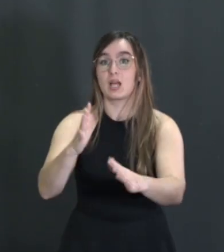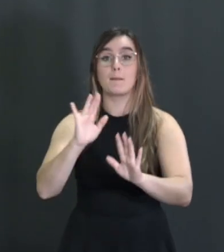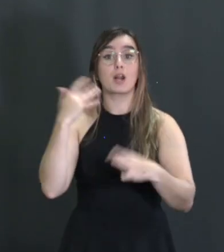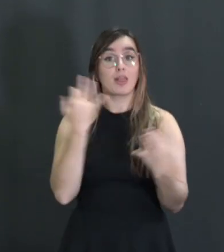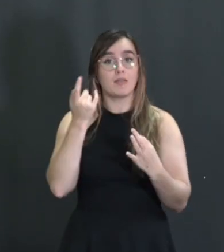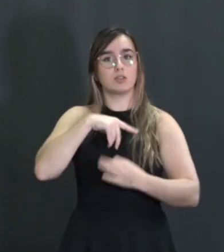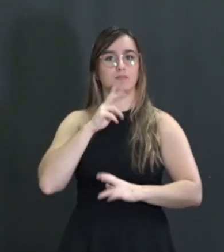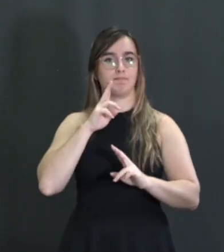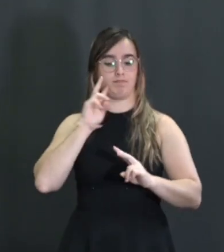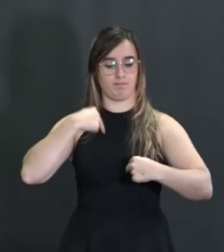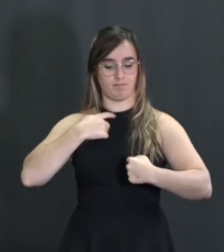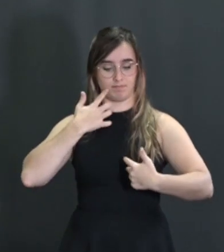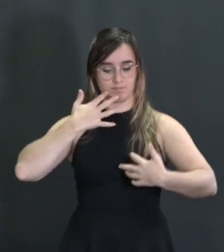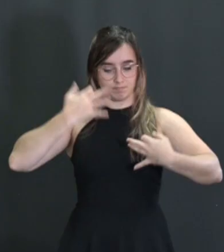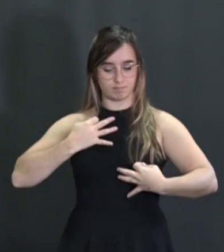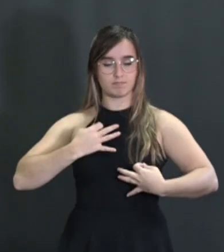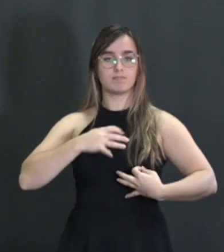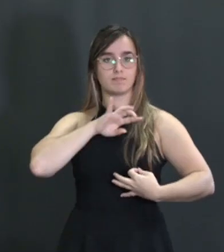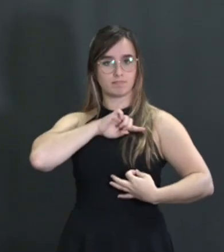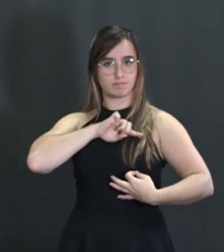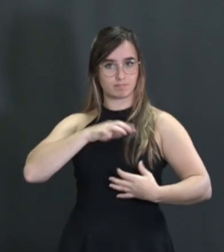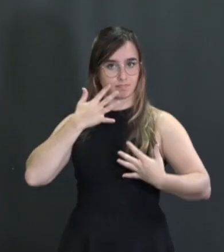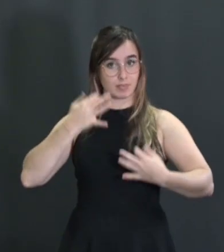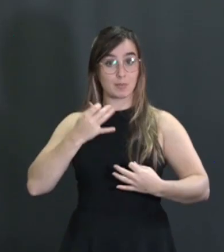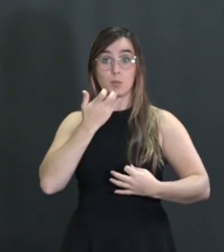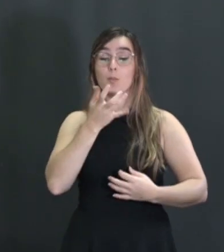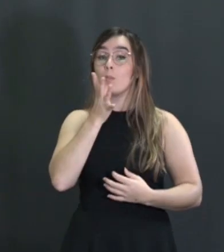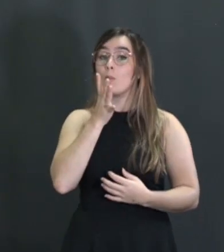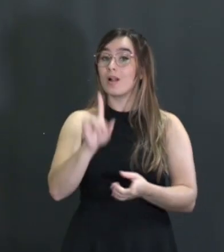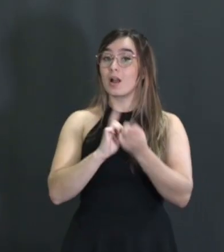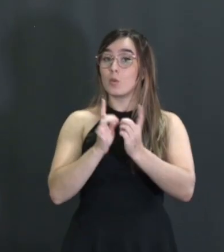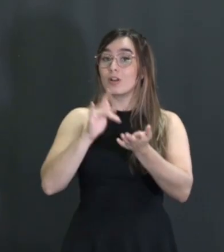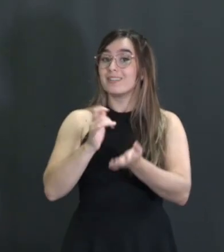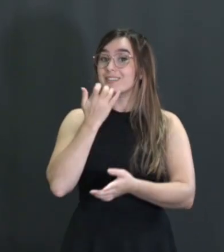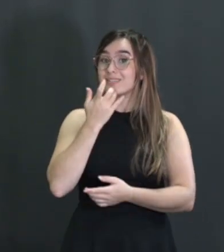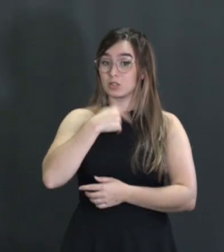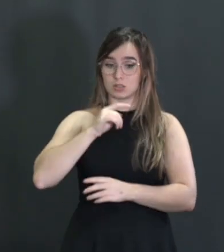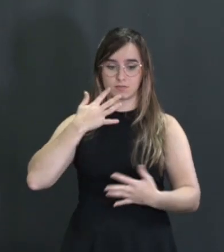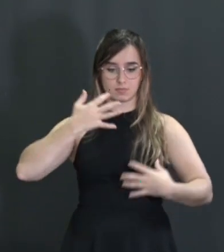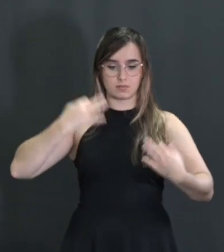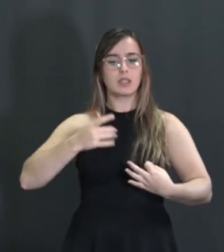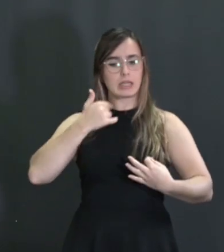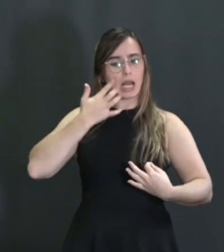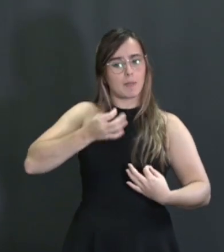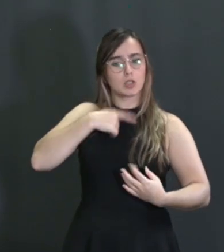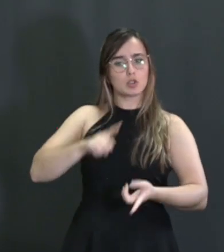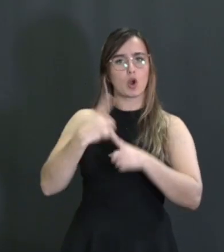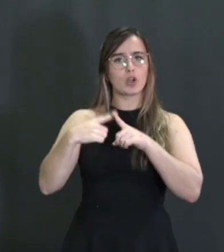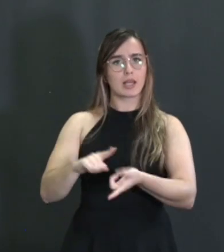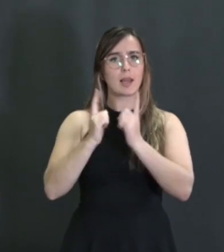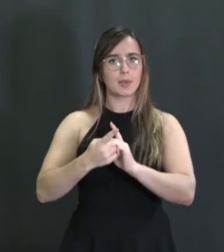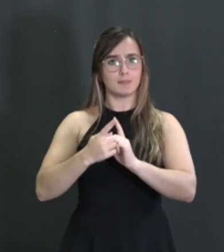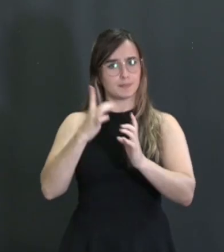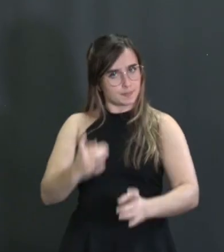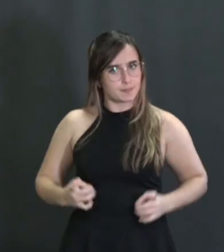solo va a cambiar si nos lo creemos y realmente intentamos que las cosas cambien y eso se refleje, como bien dice